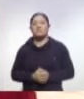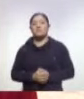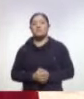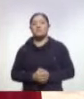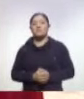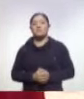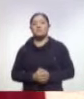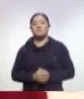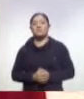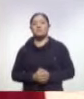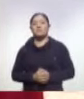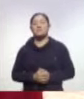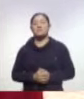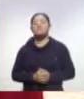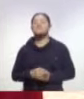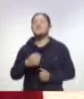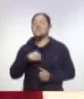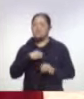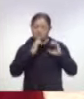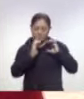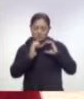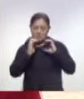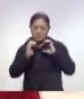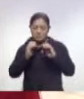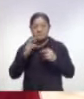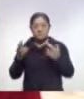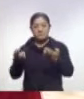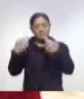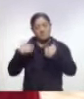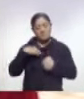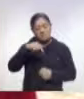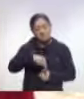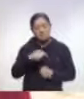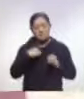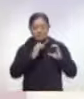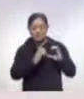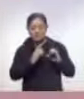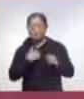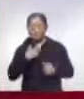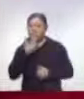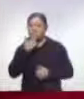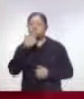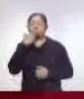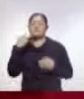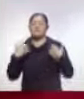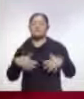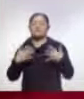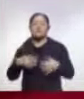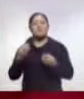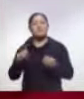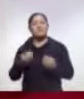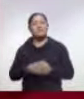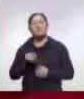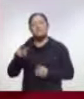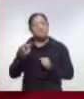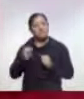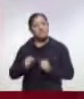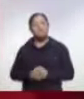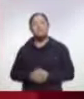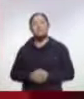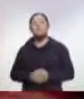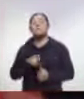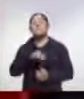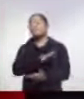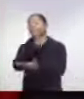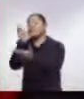Sabremos cuidarlo y disfrutarlo mucho. De eso, puede estar segura. Sandra Chávez también entregó obsequios en el